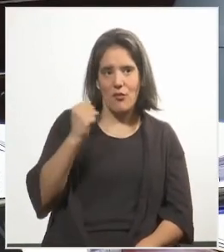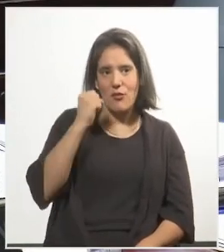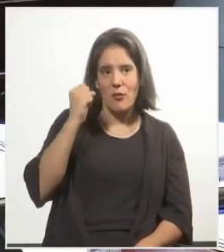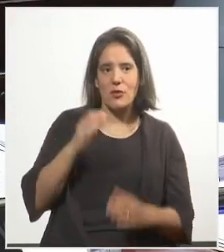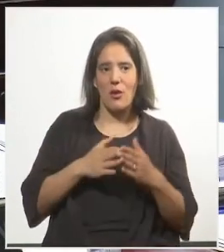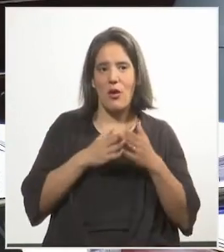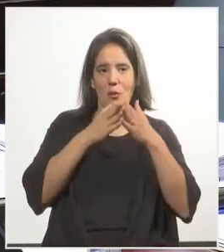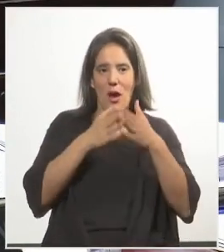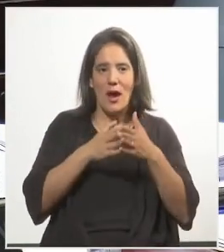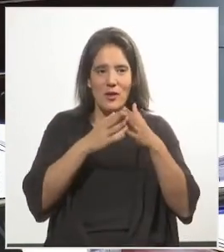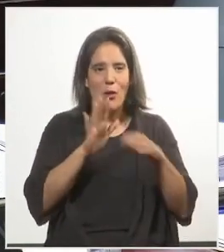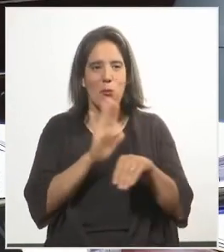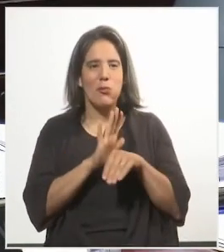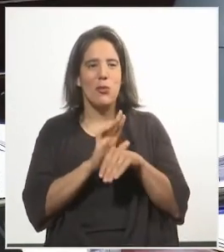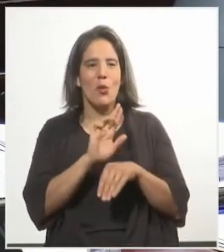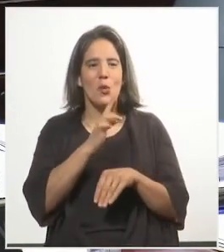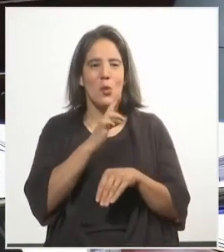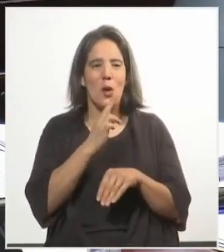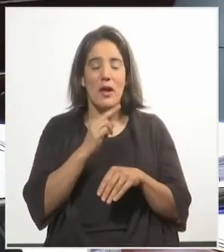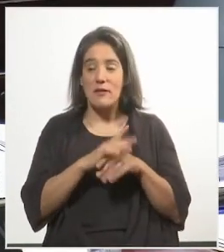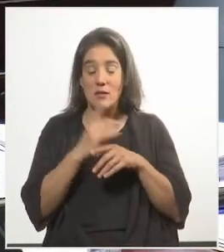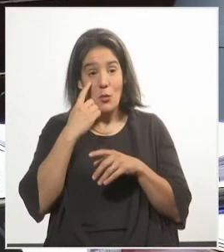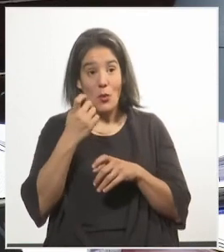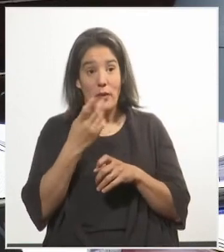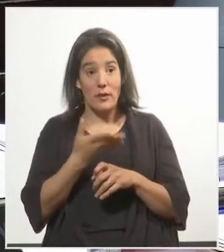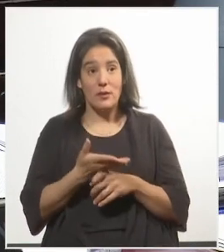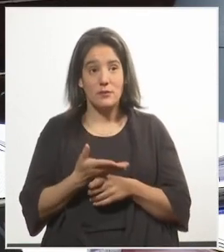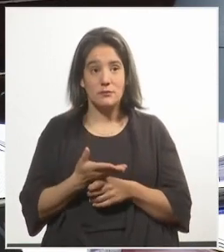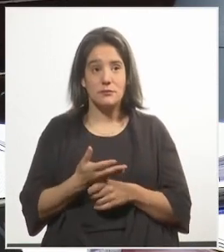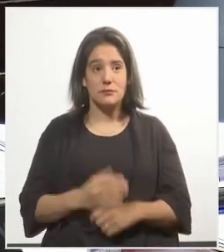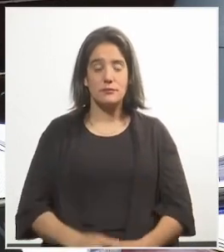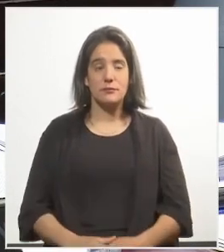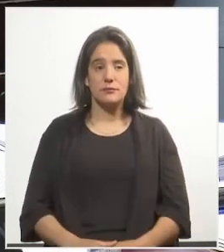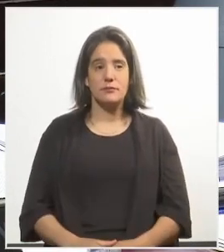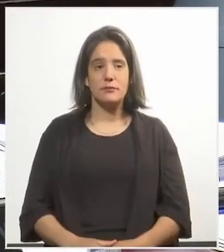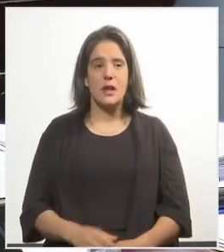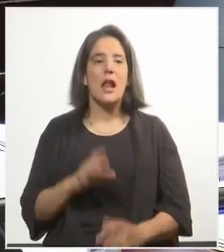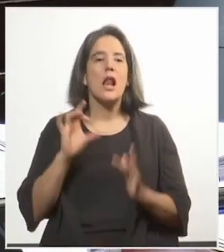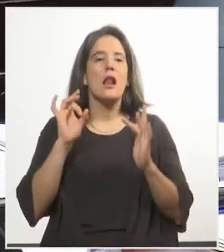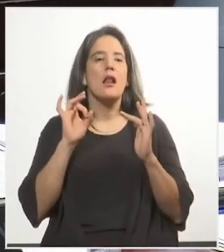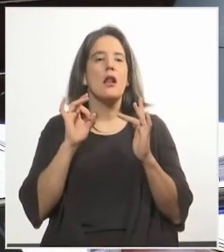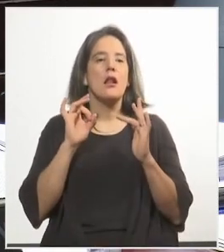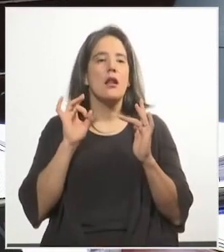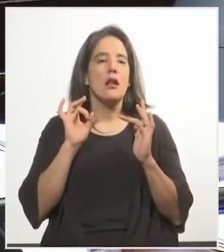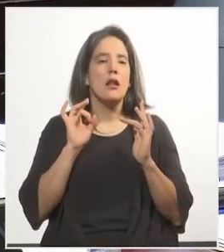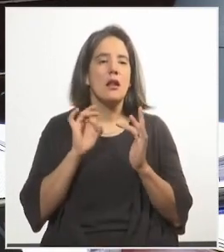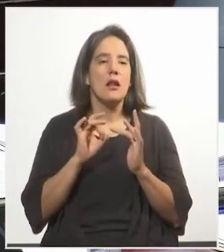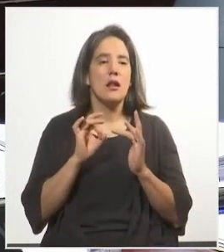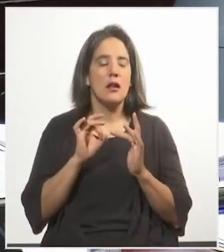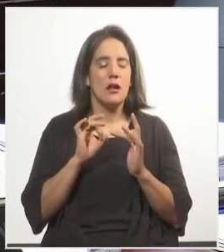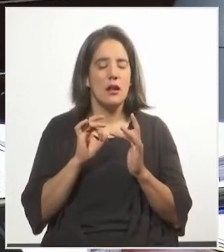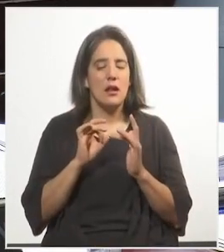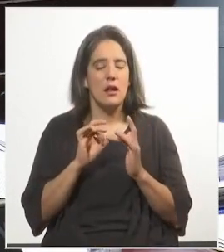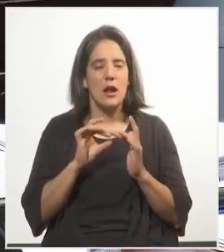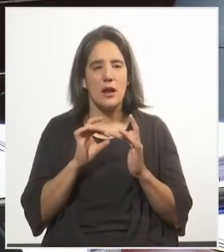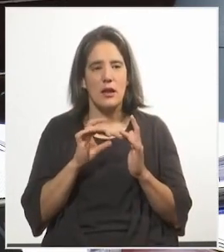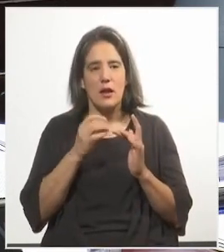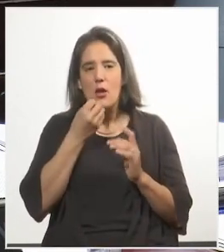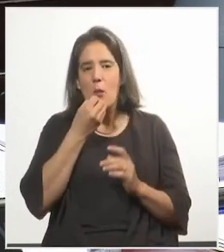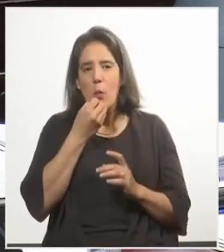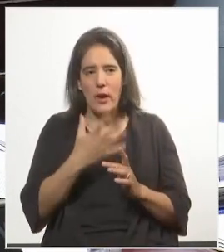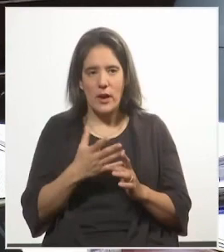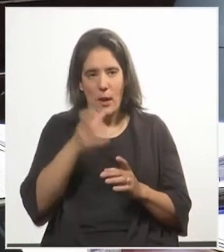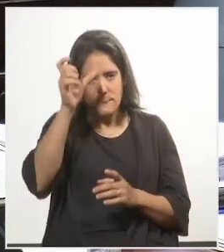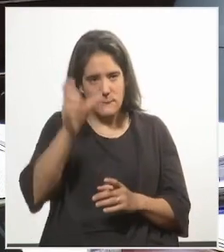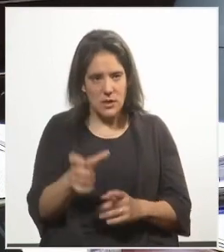el Uruguay, y que a veces no apreciamos la calidad intelectual y humana de